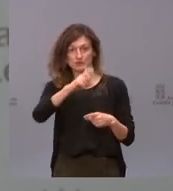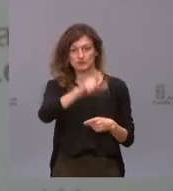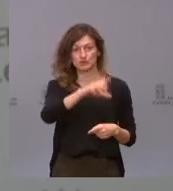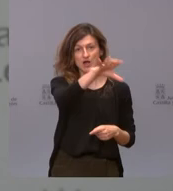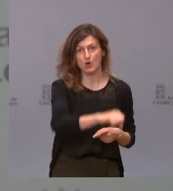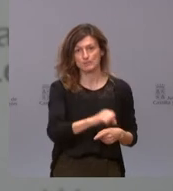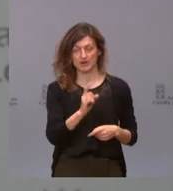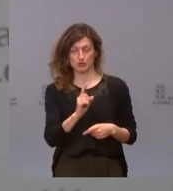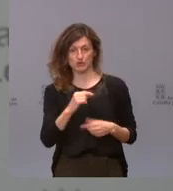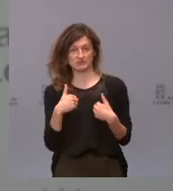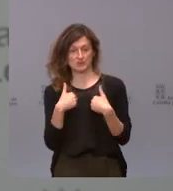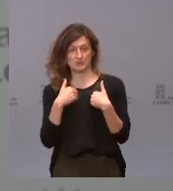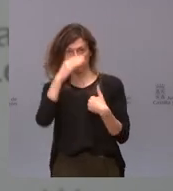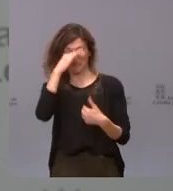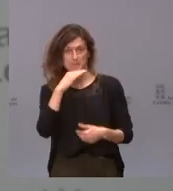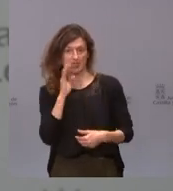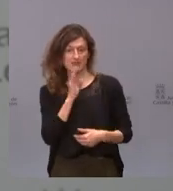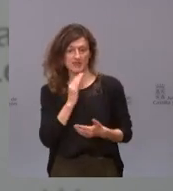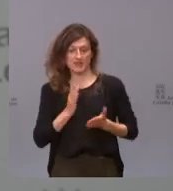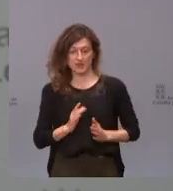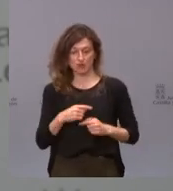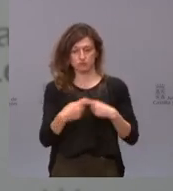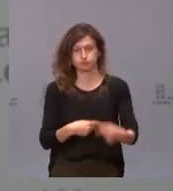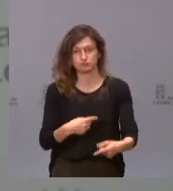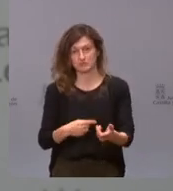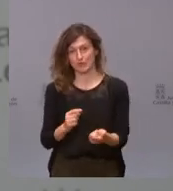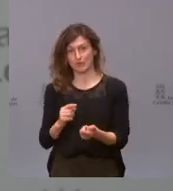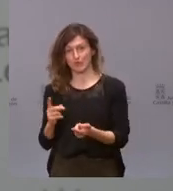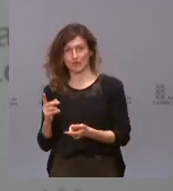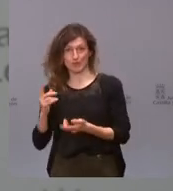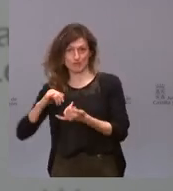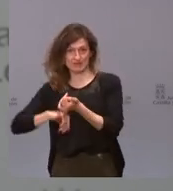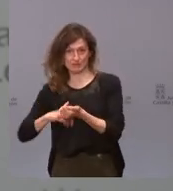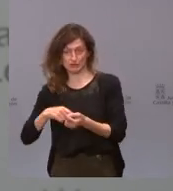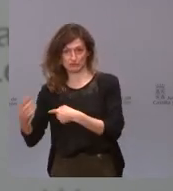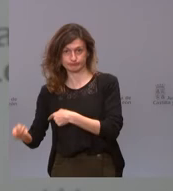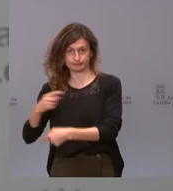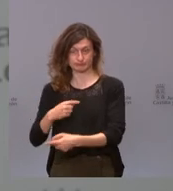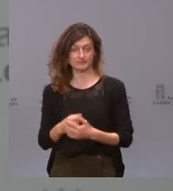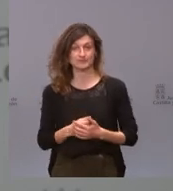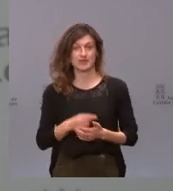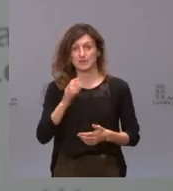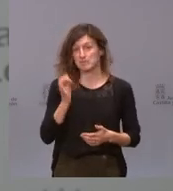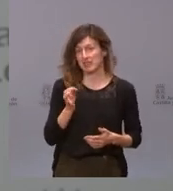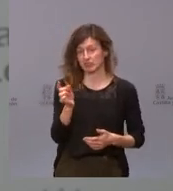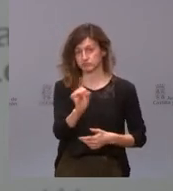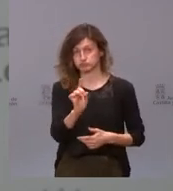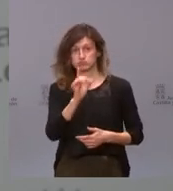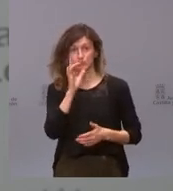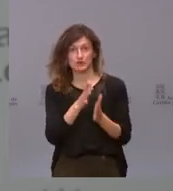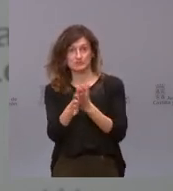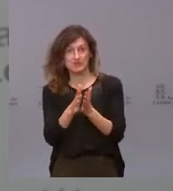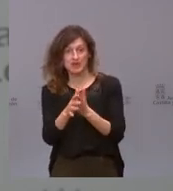es una donación entre un padre un hijo y un cónyuge no es verdad lo hemos explicado aquí que esto